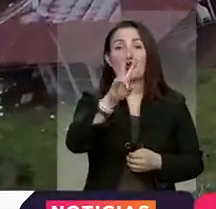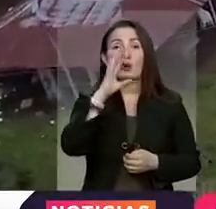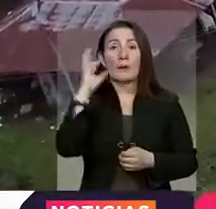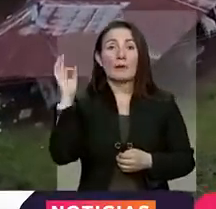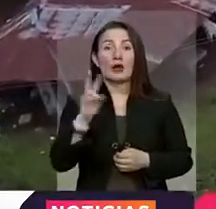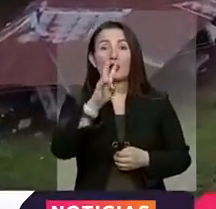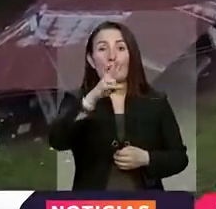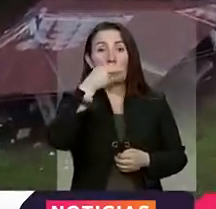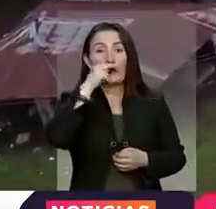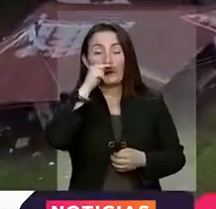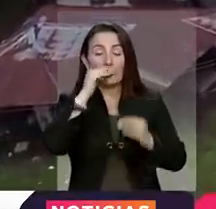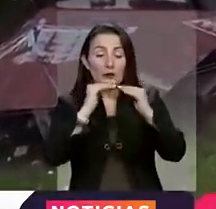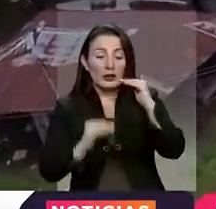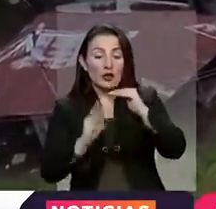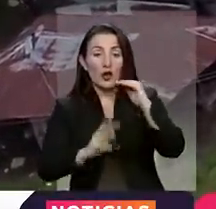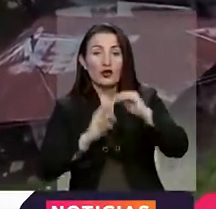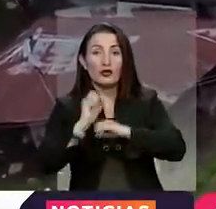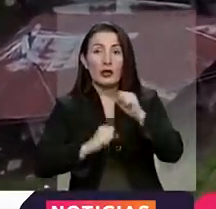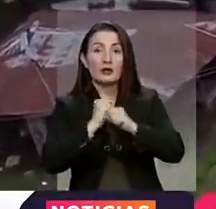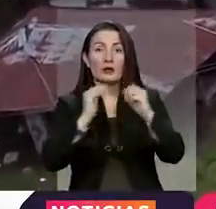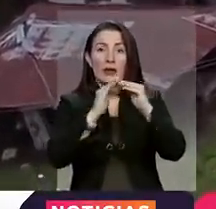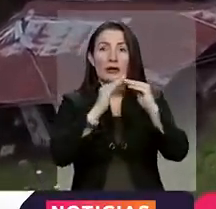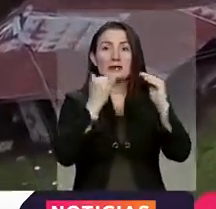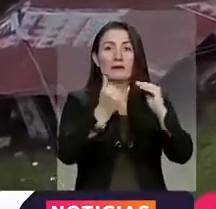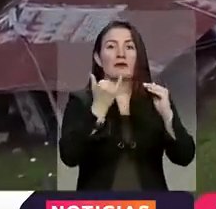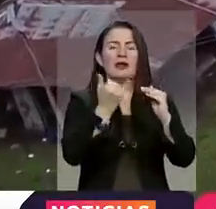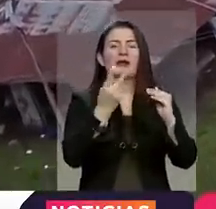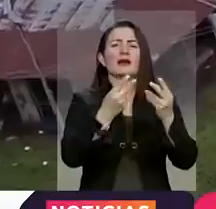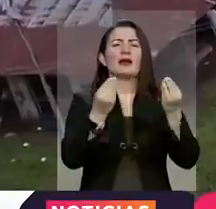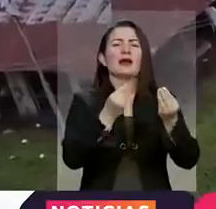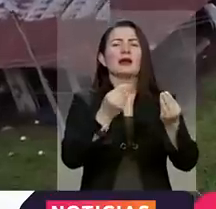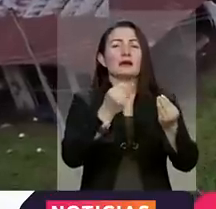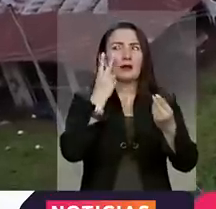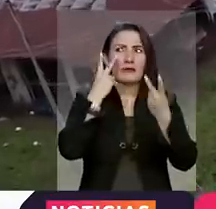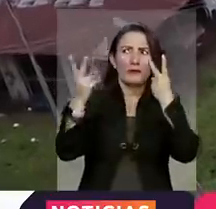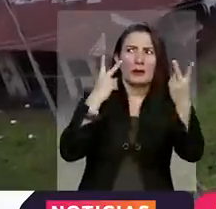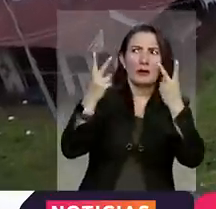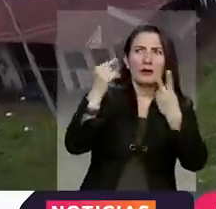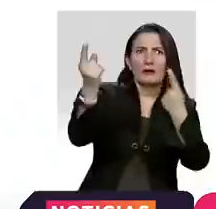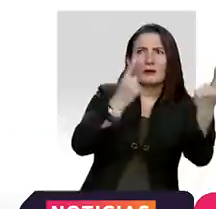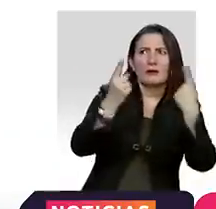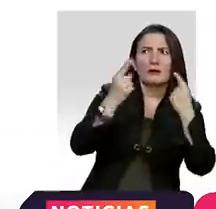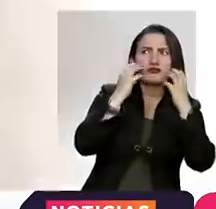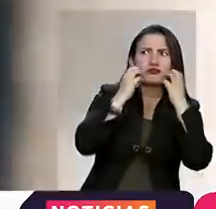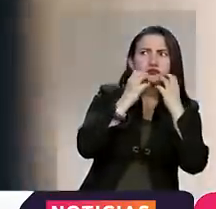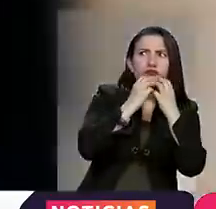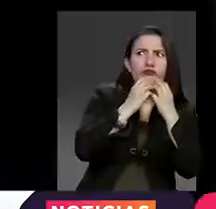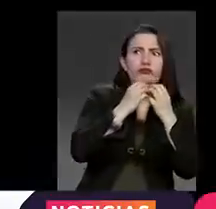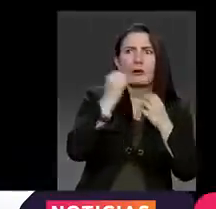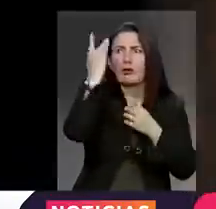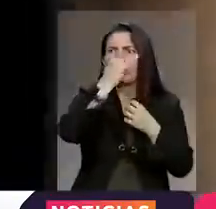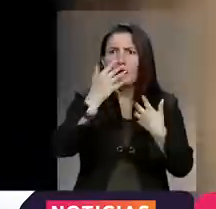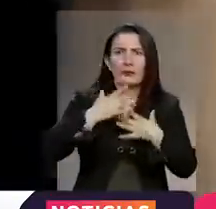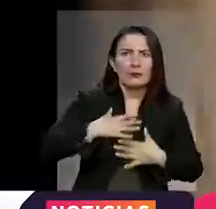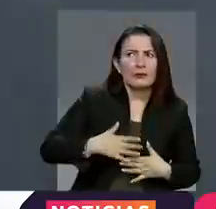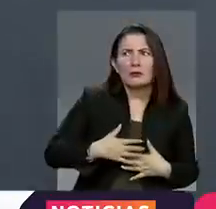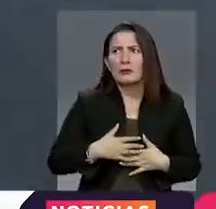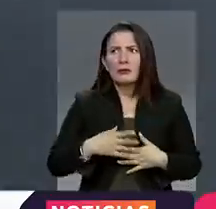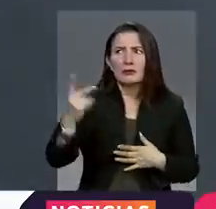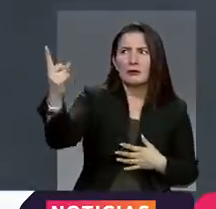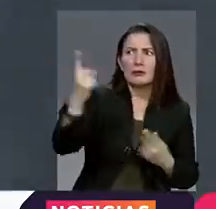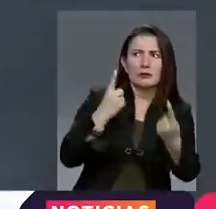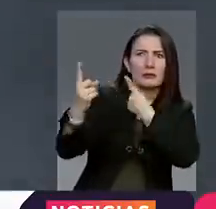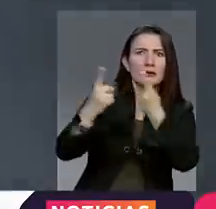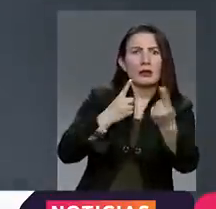2 niños menores de 8 años que estaban en la Casa Verde fueron los primeros en notar la presencia de hombres barbados y vestidos de negro, características de